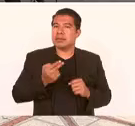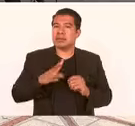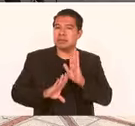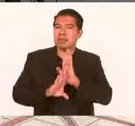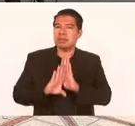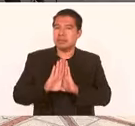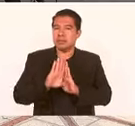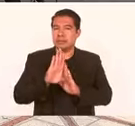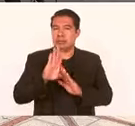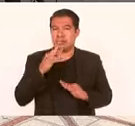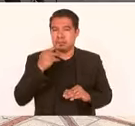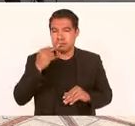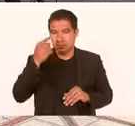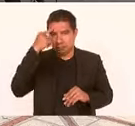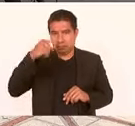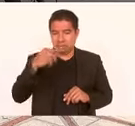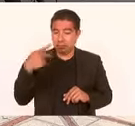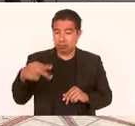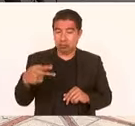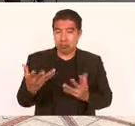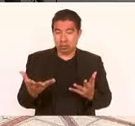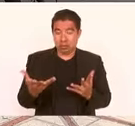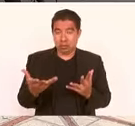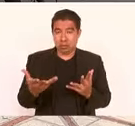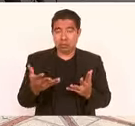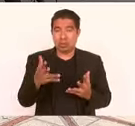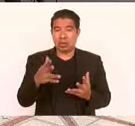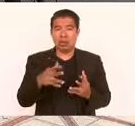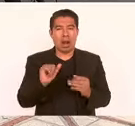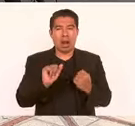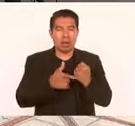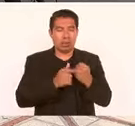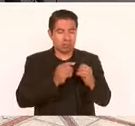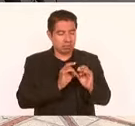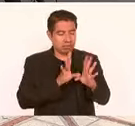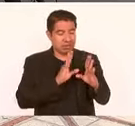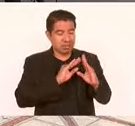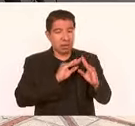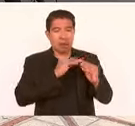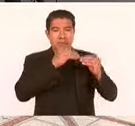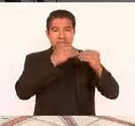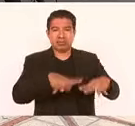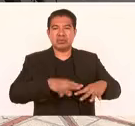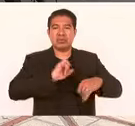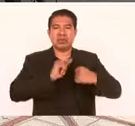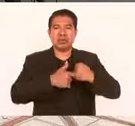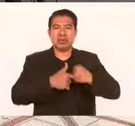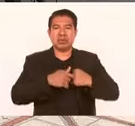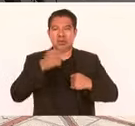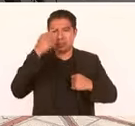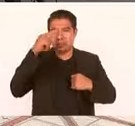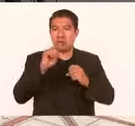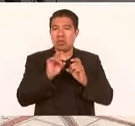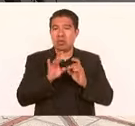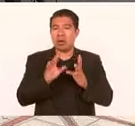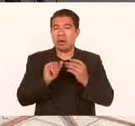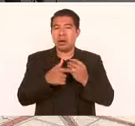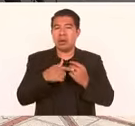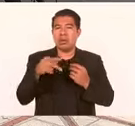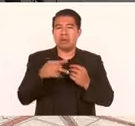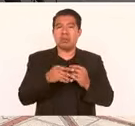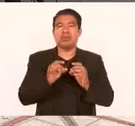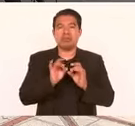condiciones aquellos que tenían y que de pronto perdieron total o parcialmente por la ocurrencia de un desastre,